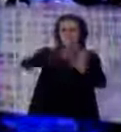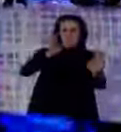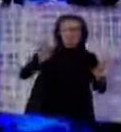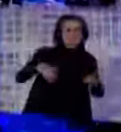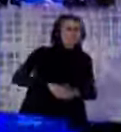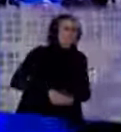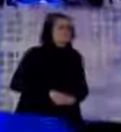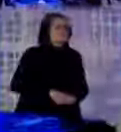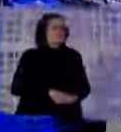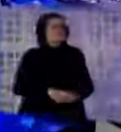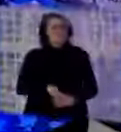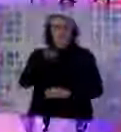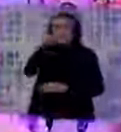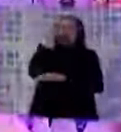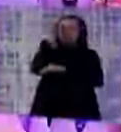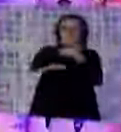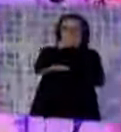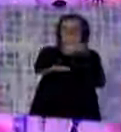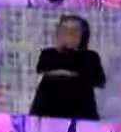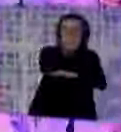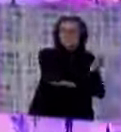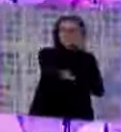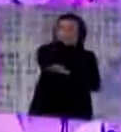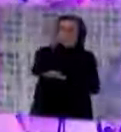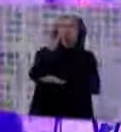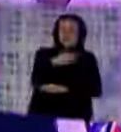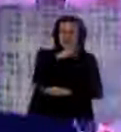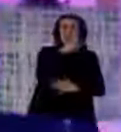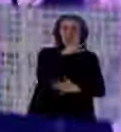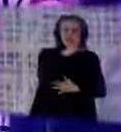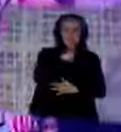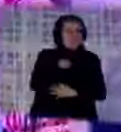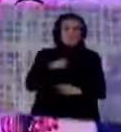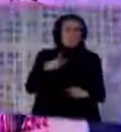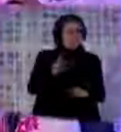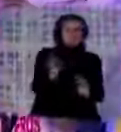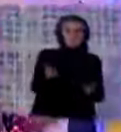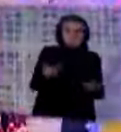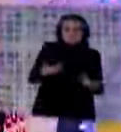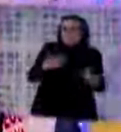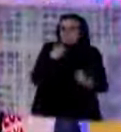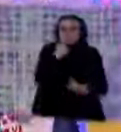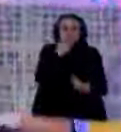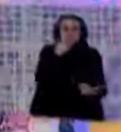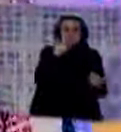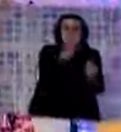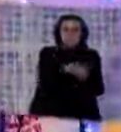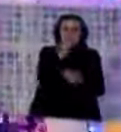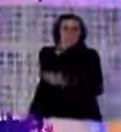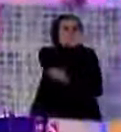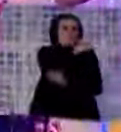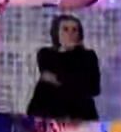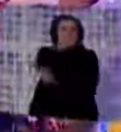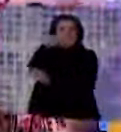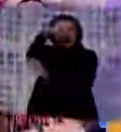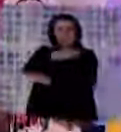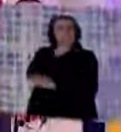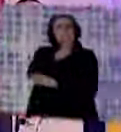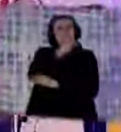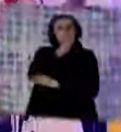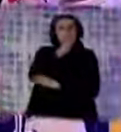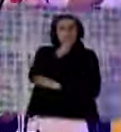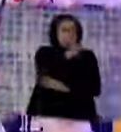bien a mi callejero llegó tu momento no me corto un pedo cuando tú grabaste aquí en